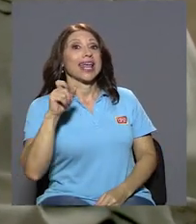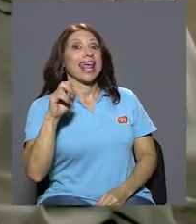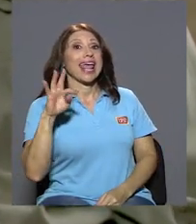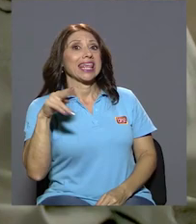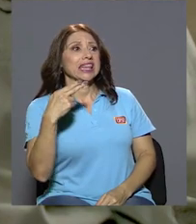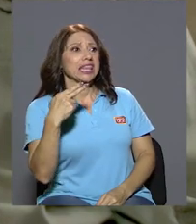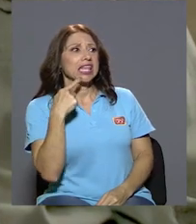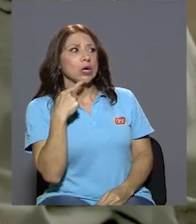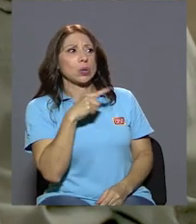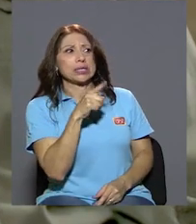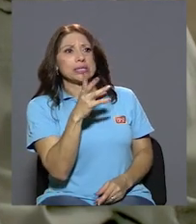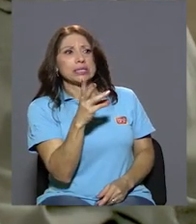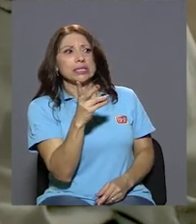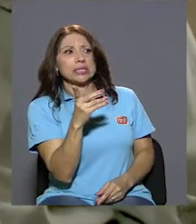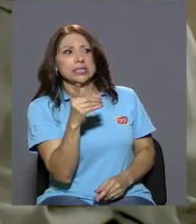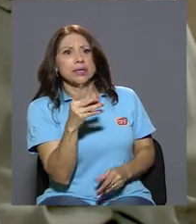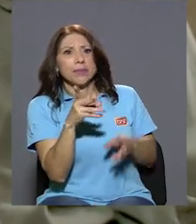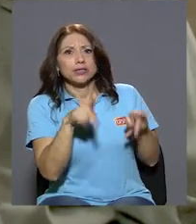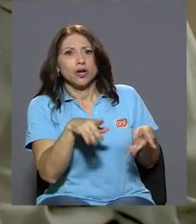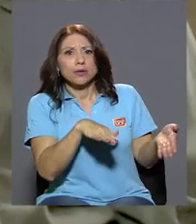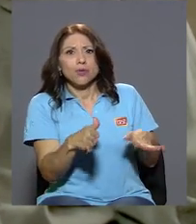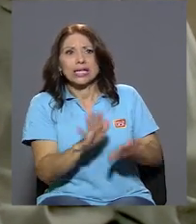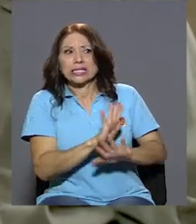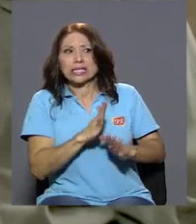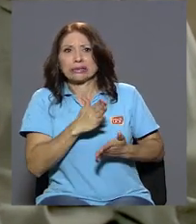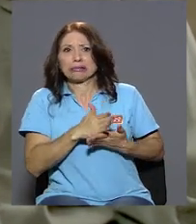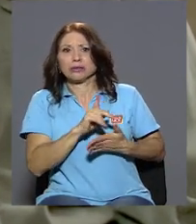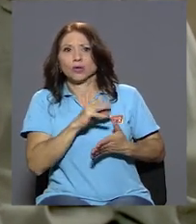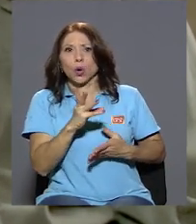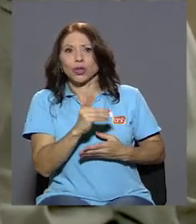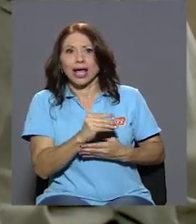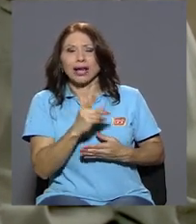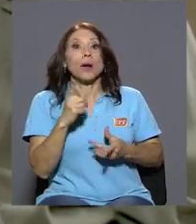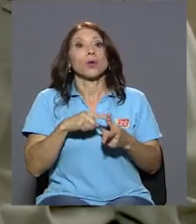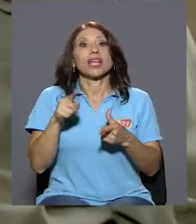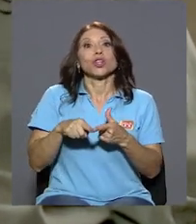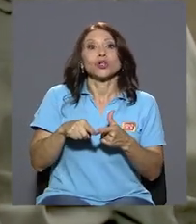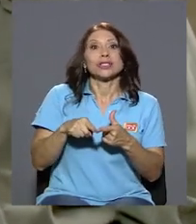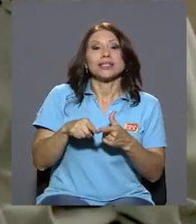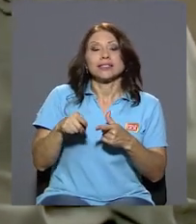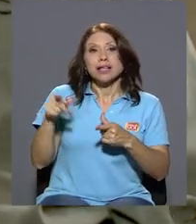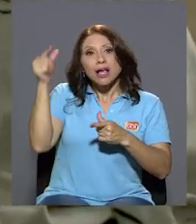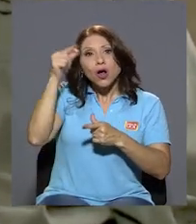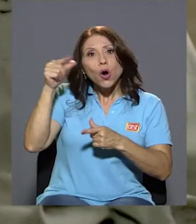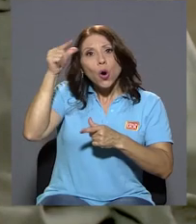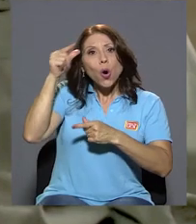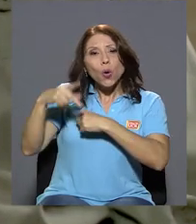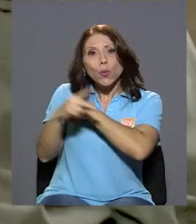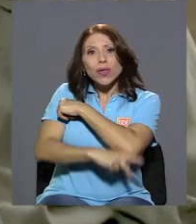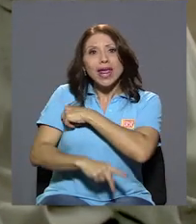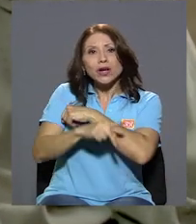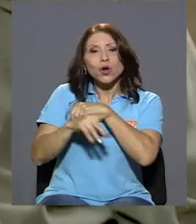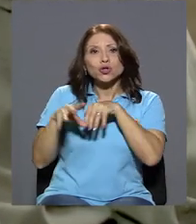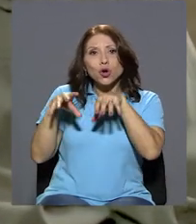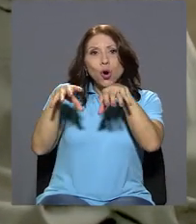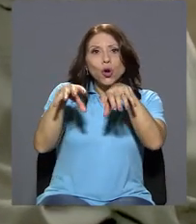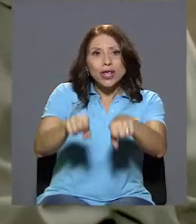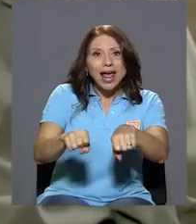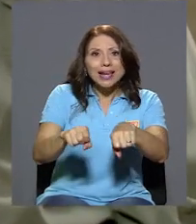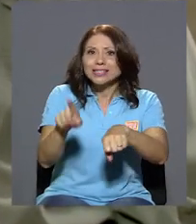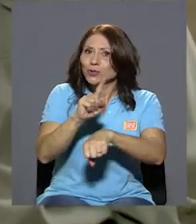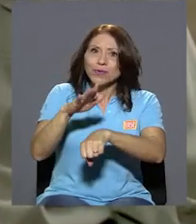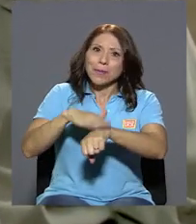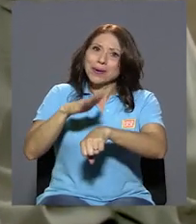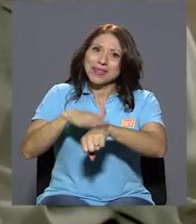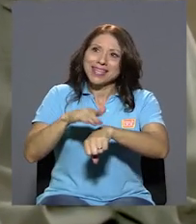contar porque entonces los gobiernos del gobierno coloniales no le iban a permitir que su población si